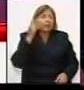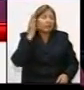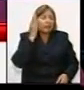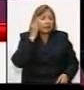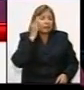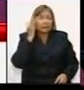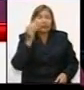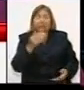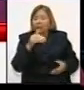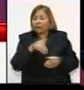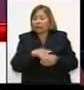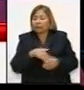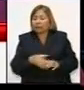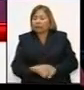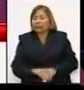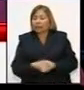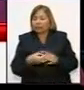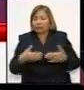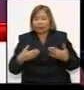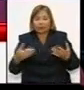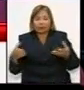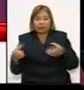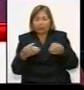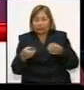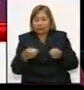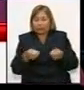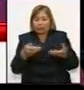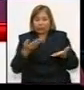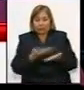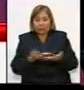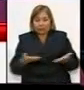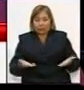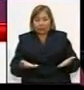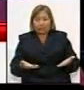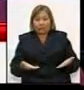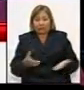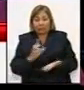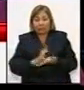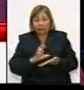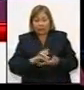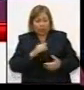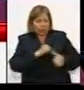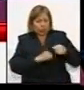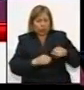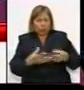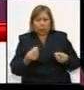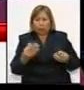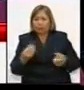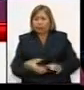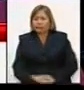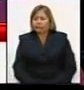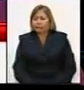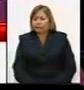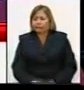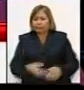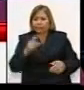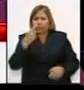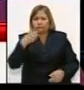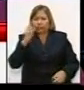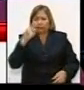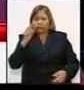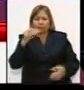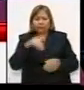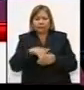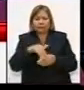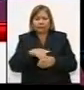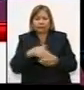son sus electores y puedan verse cara a cara prácticamente, los de Lima sufrimos un montón. Tenemos millones de